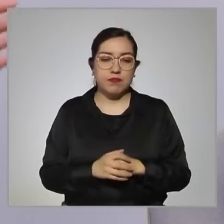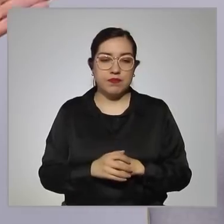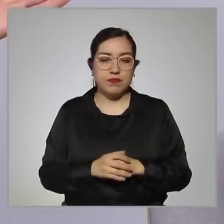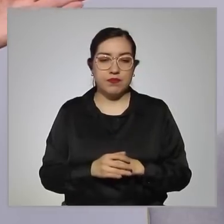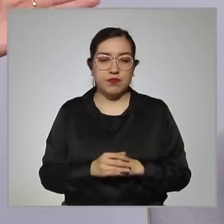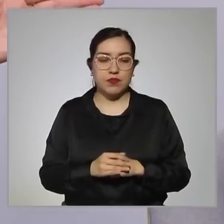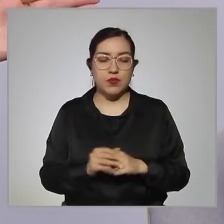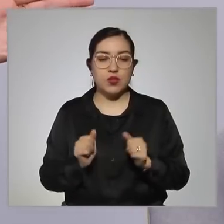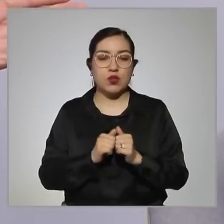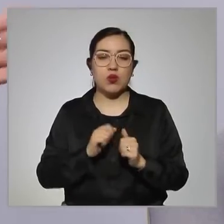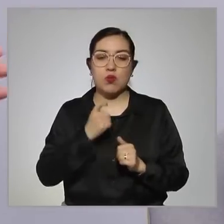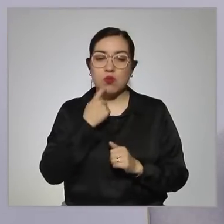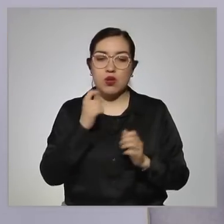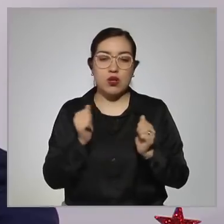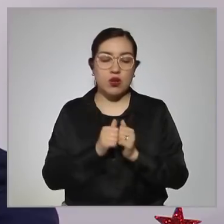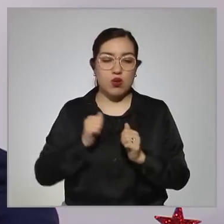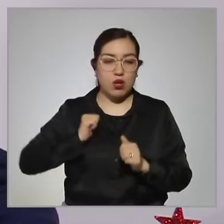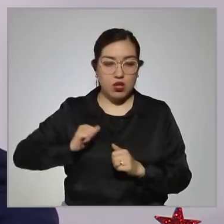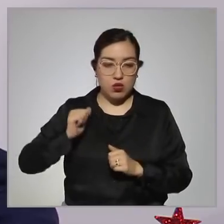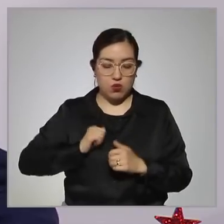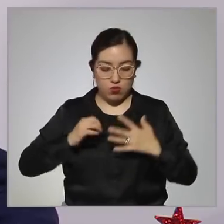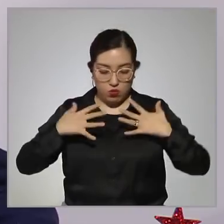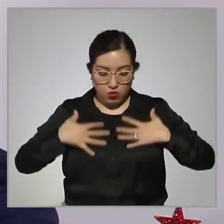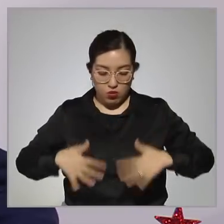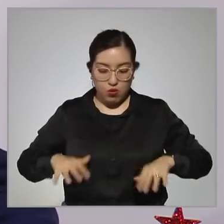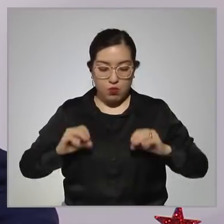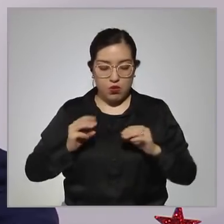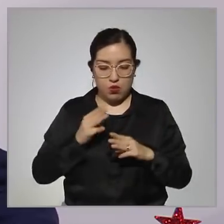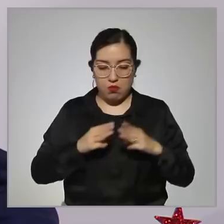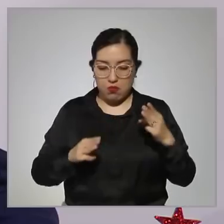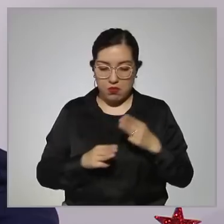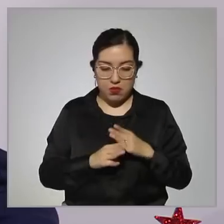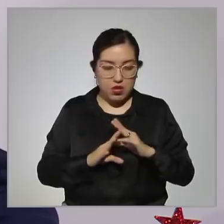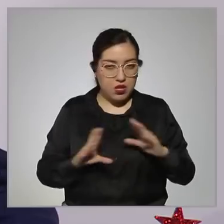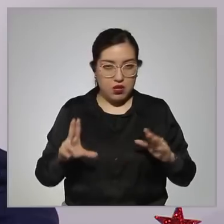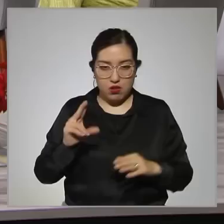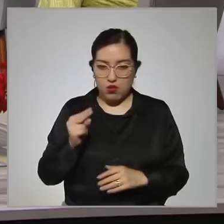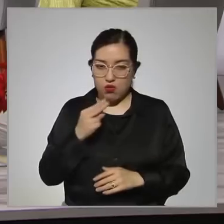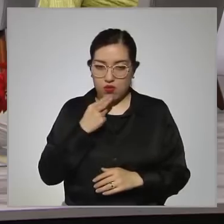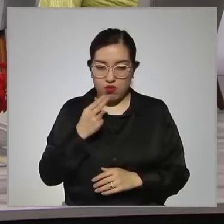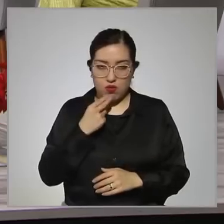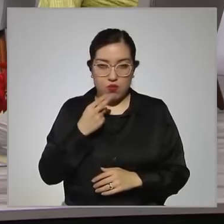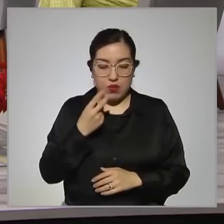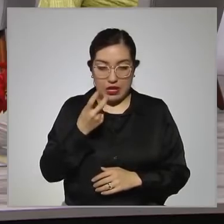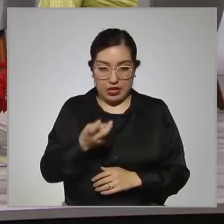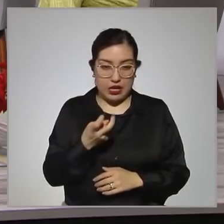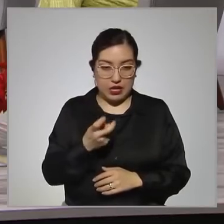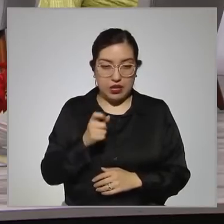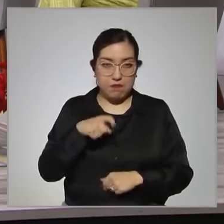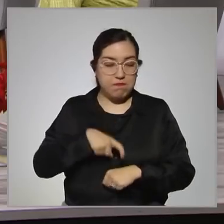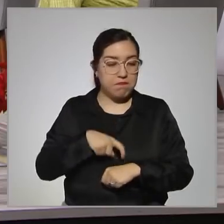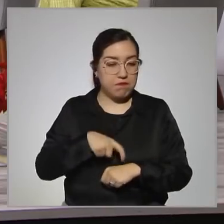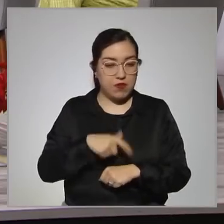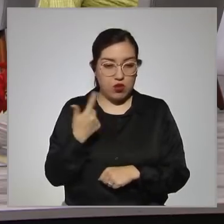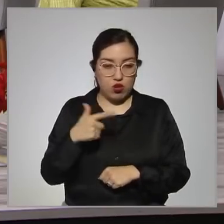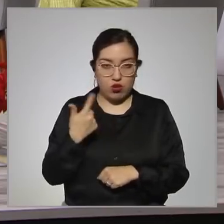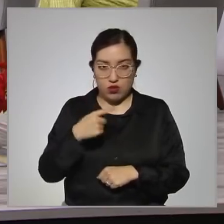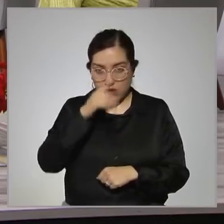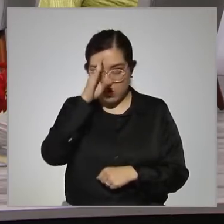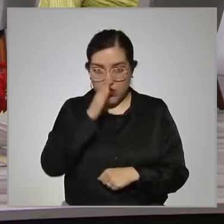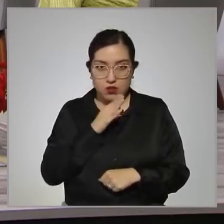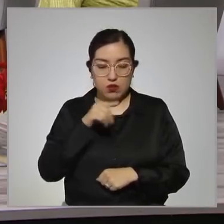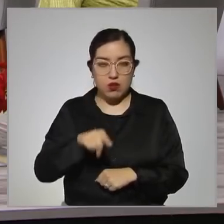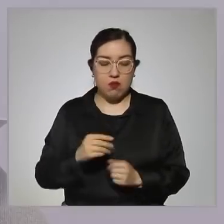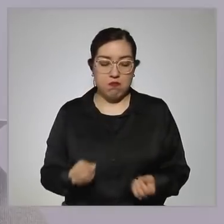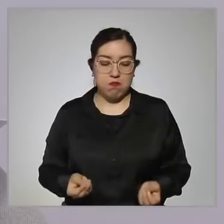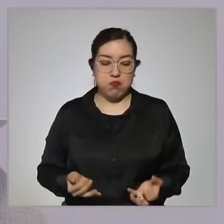muñeco, Mira. sobre todo con ropa vieja o con materiales que ya no les sirven, y exactamente a las 12 de la noche A le quemarlos. prenden